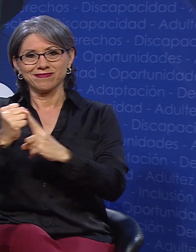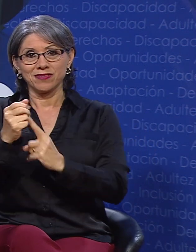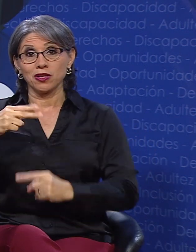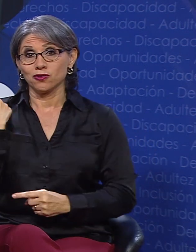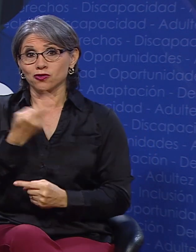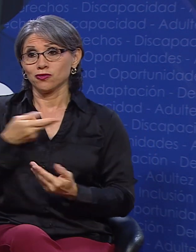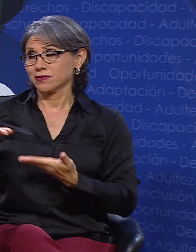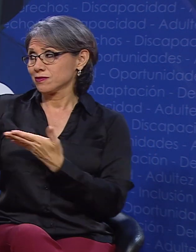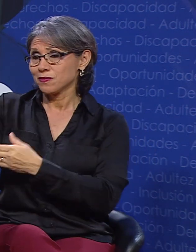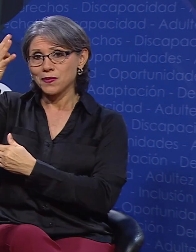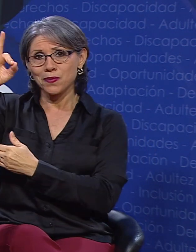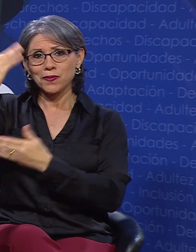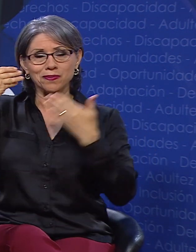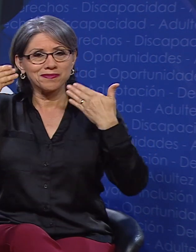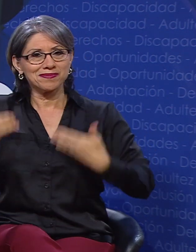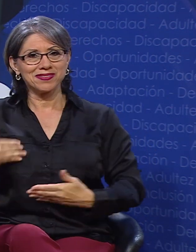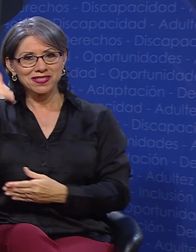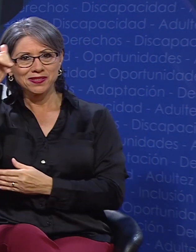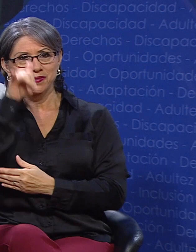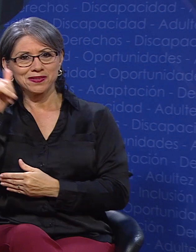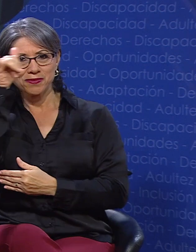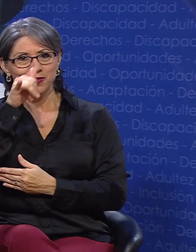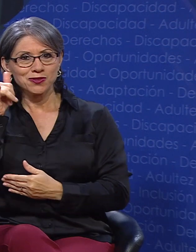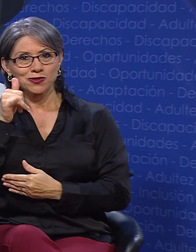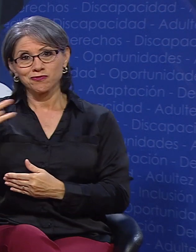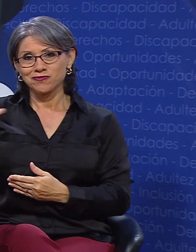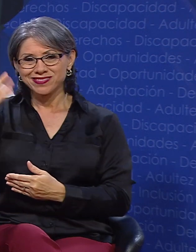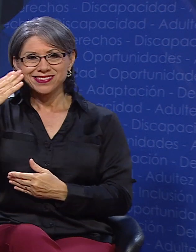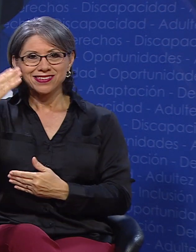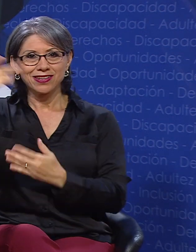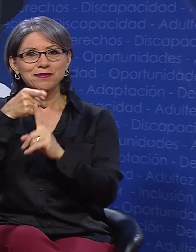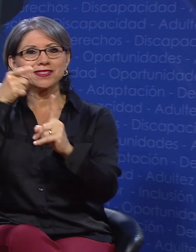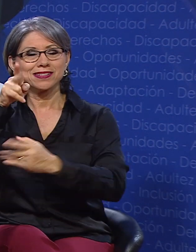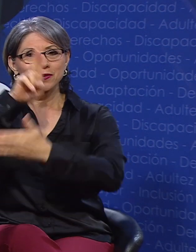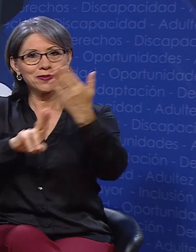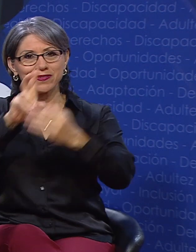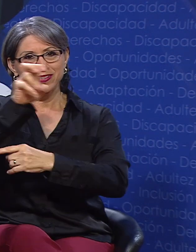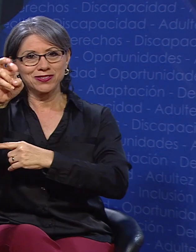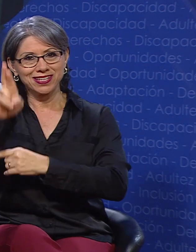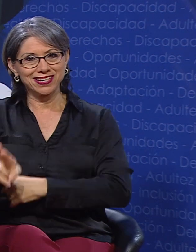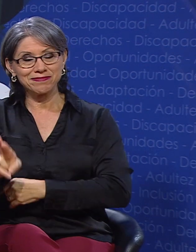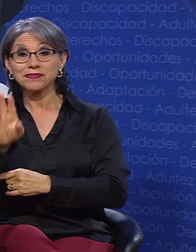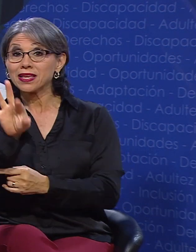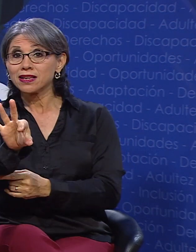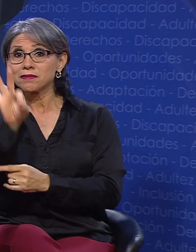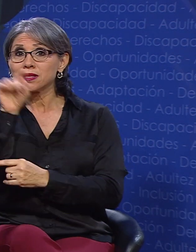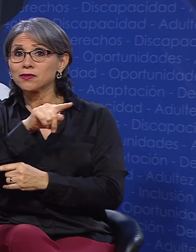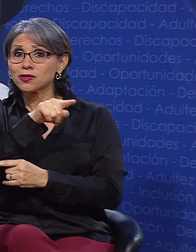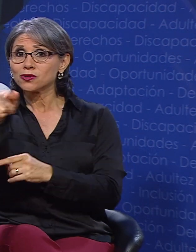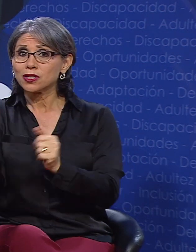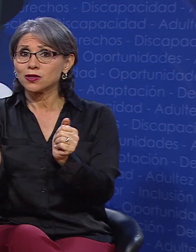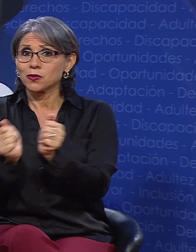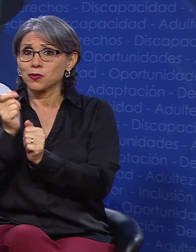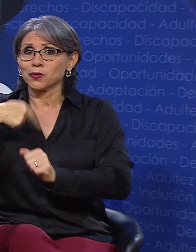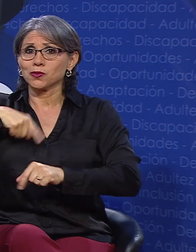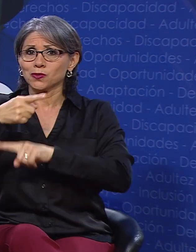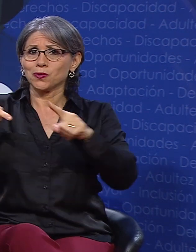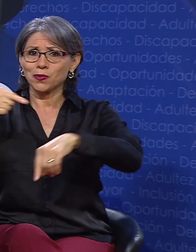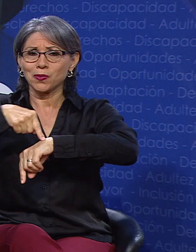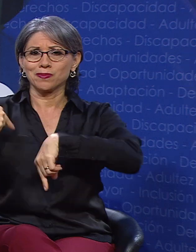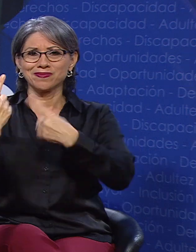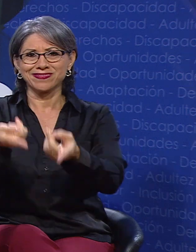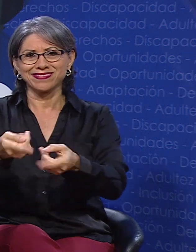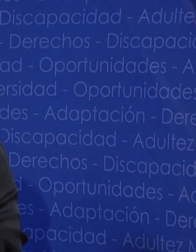Nosotras somos María Fernanda Jiménez y Yuri Muñoz, quienes les saludamos desde la Universidad de Costa Rica y le invitamos a acompañarnos la siguiente media